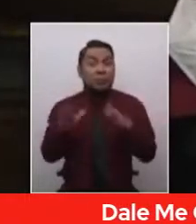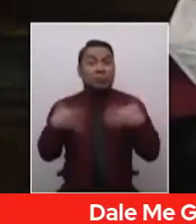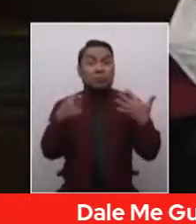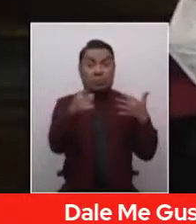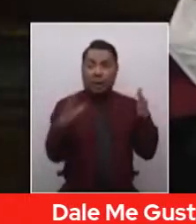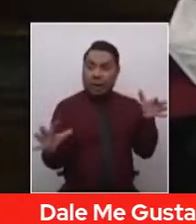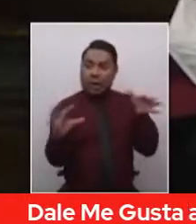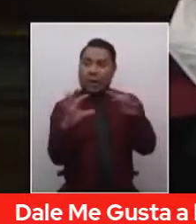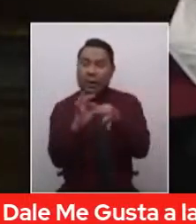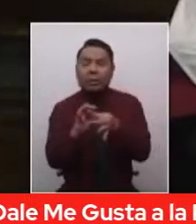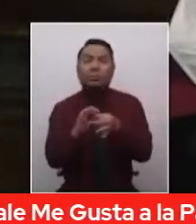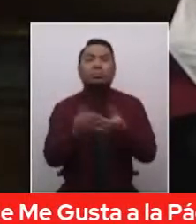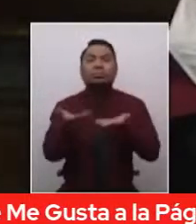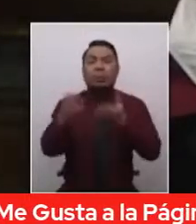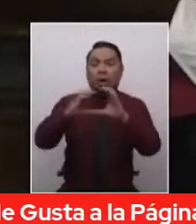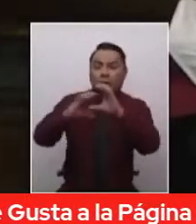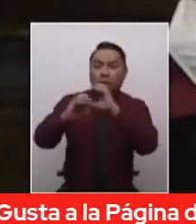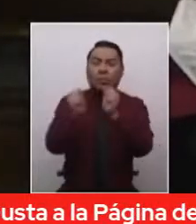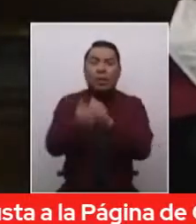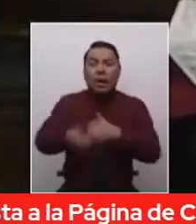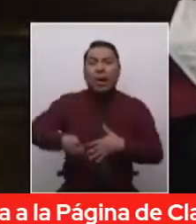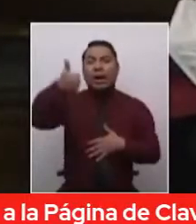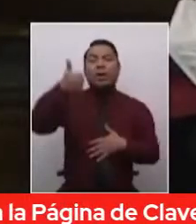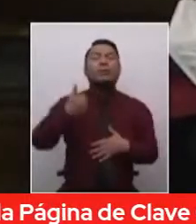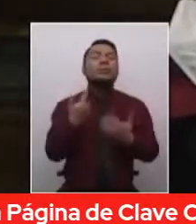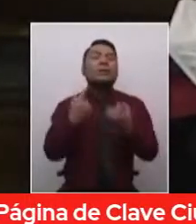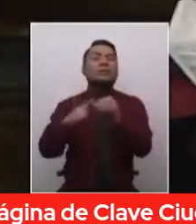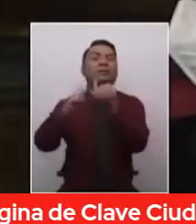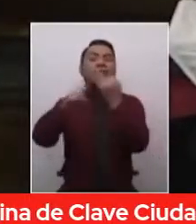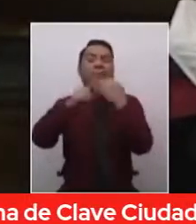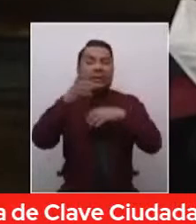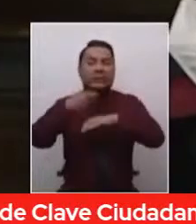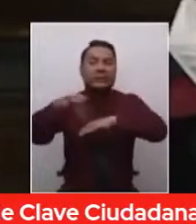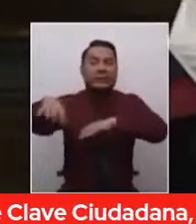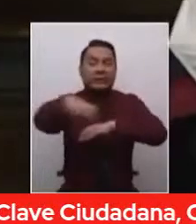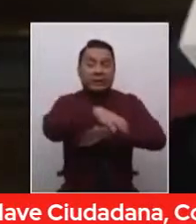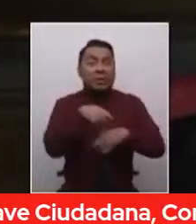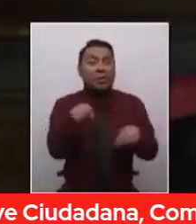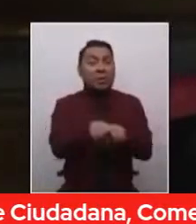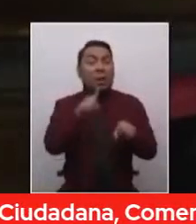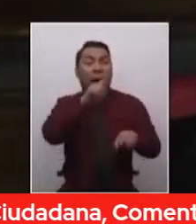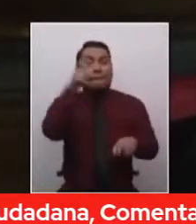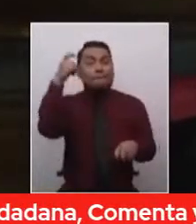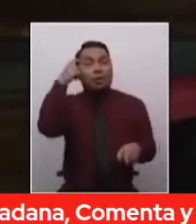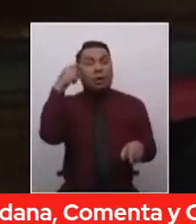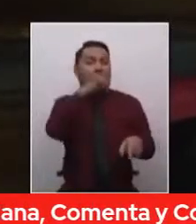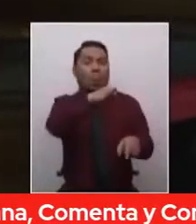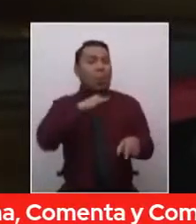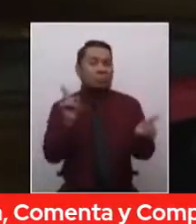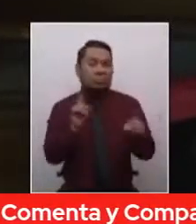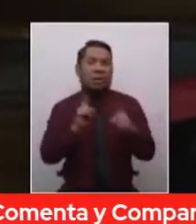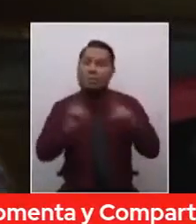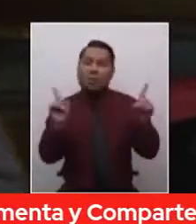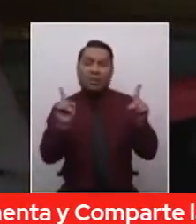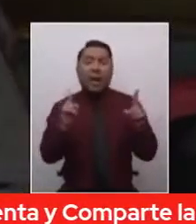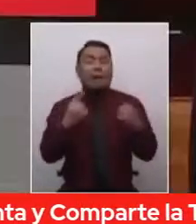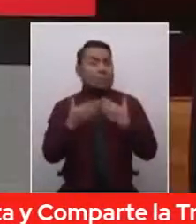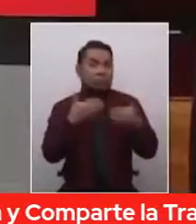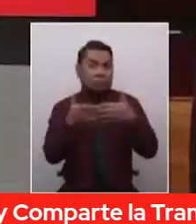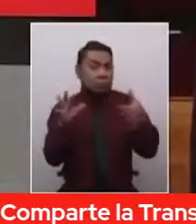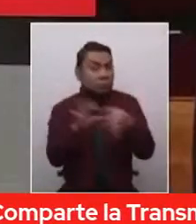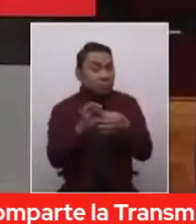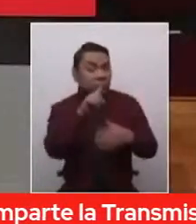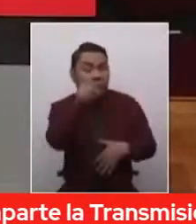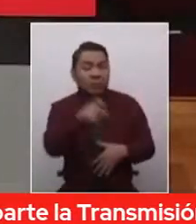alianzas y establecer comunicación con las autoridades de los distritos, aunque no sean del mismo partido político, para lograr el cometido? Tiene un